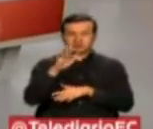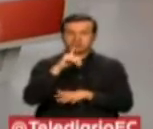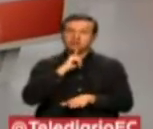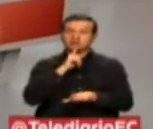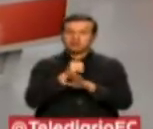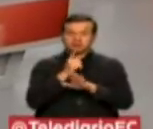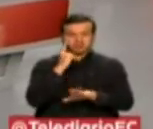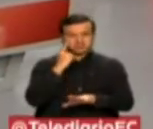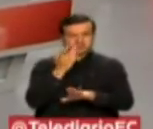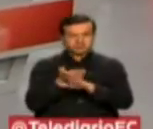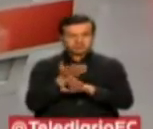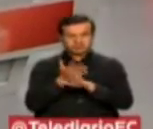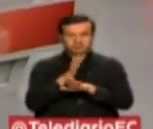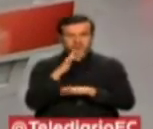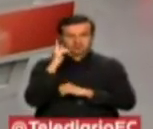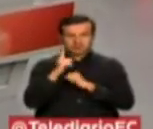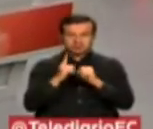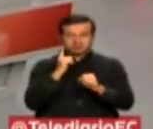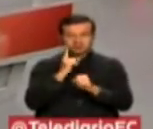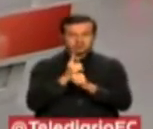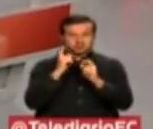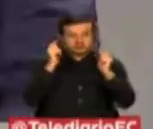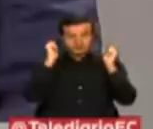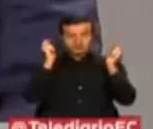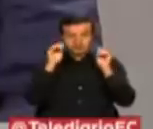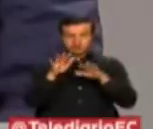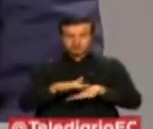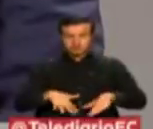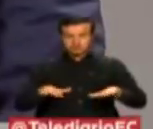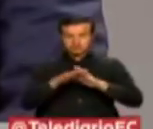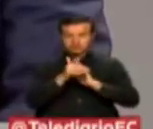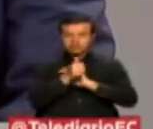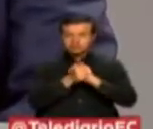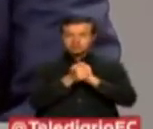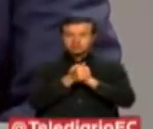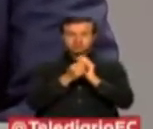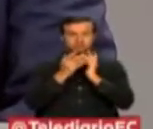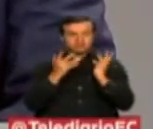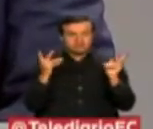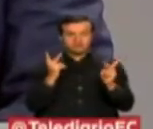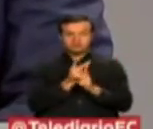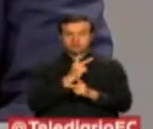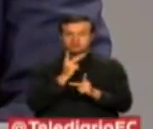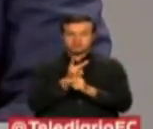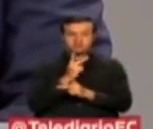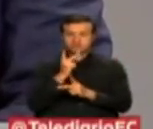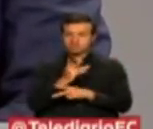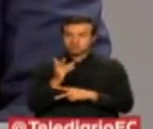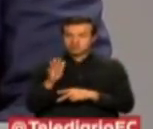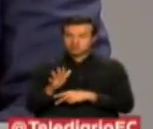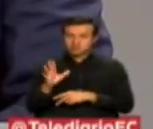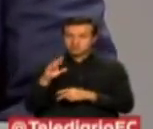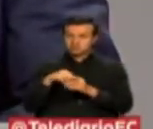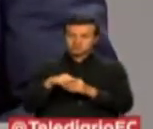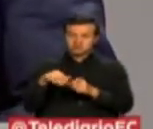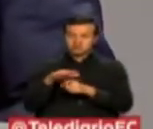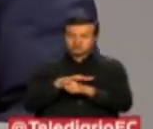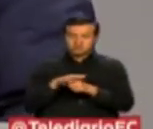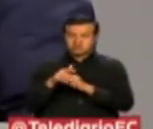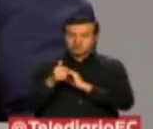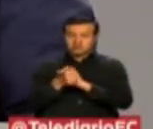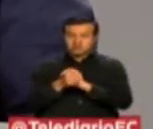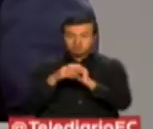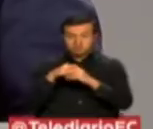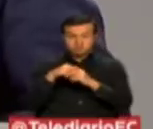planteó hace más o menos un año una campaña en Galápagos. A veces las amenazas no vienen necesariamente desde afuera,